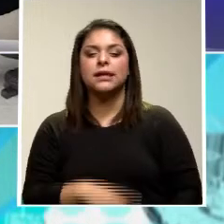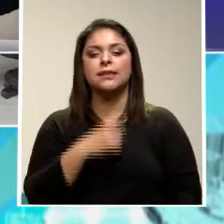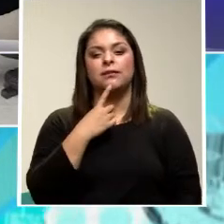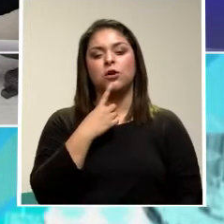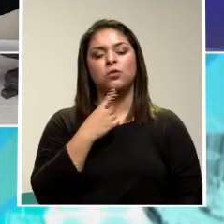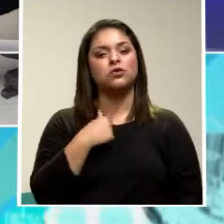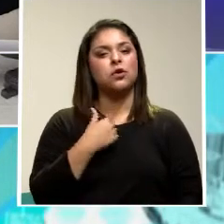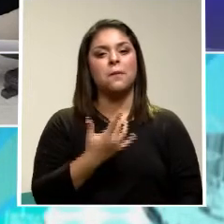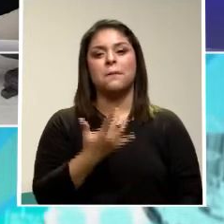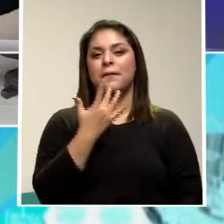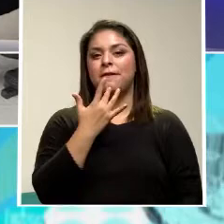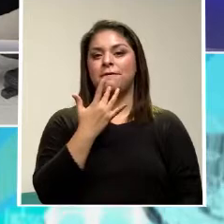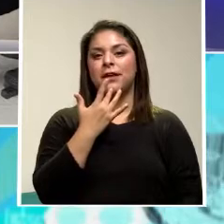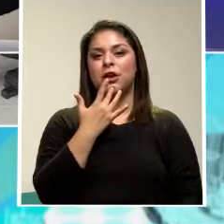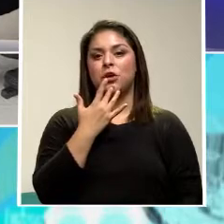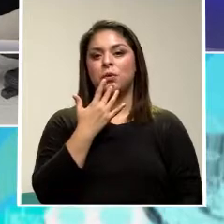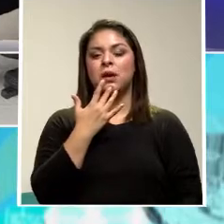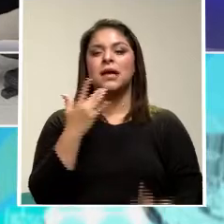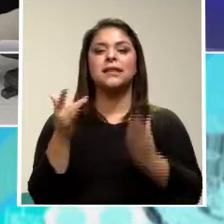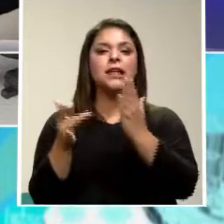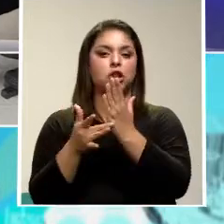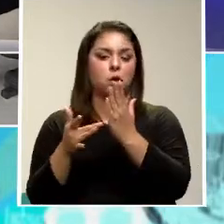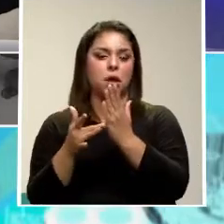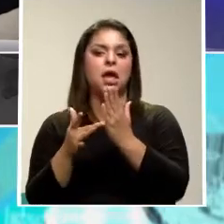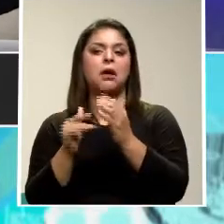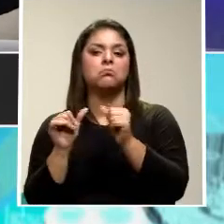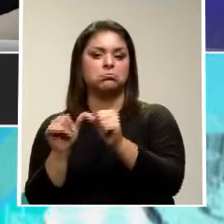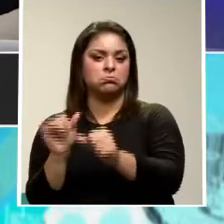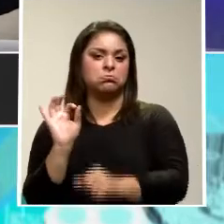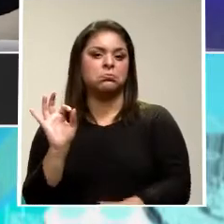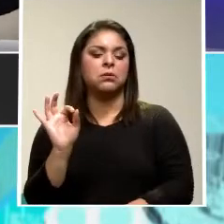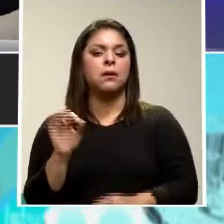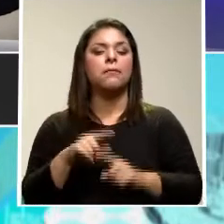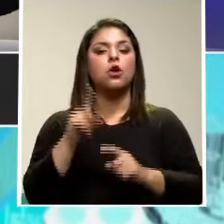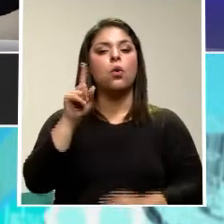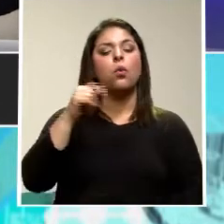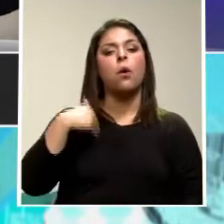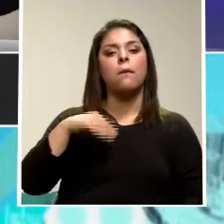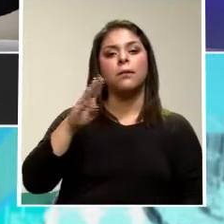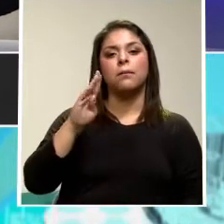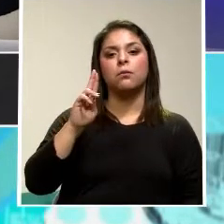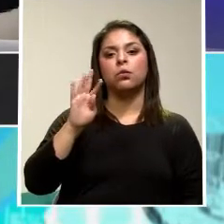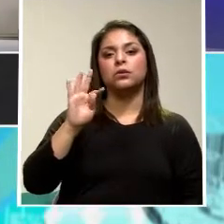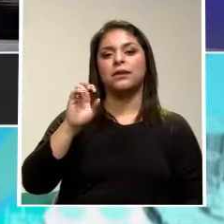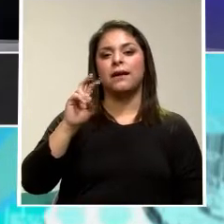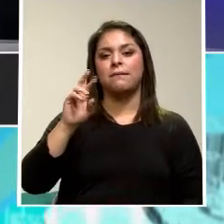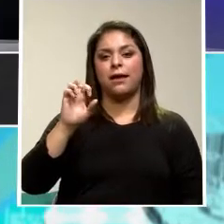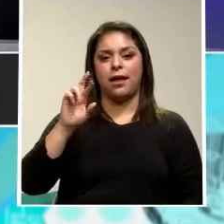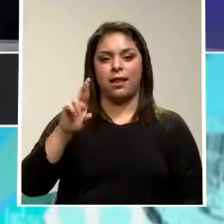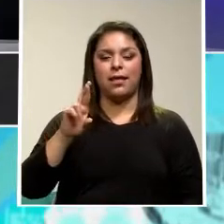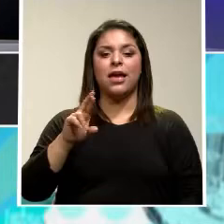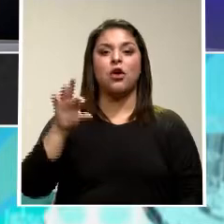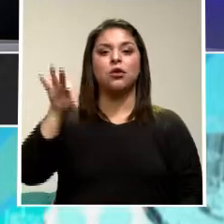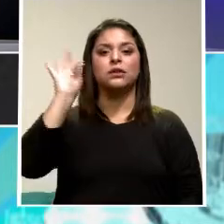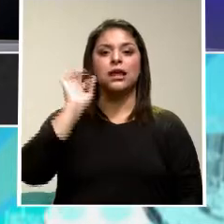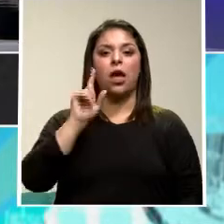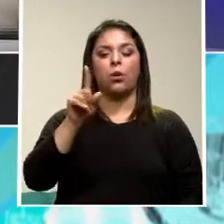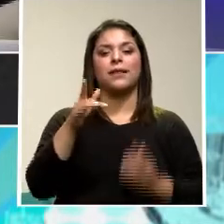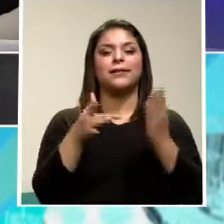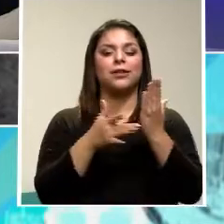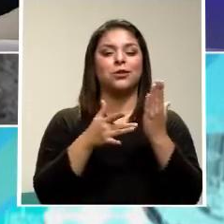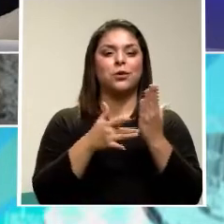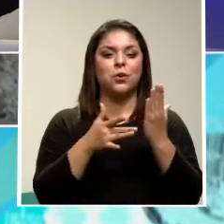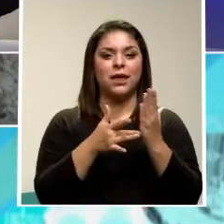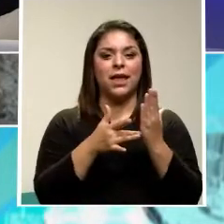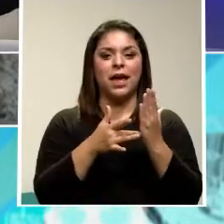que él prefería las tecnologías estables y que había un señor Gutenberg que había encontrado una tecnología con